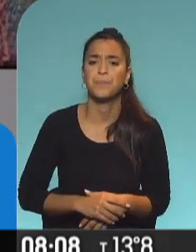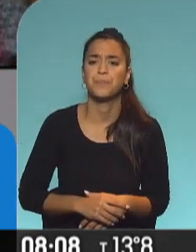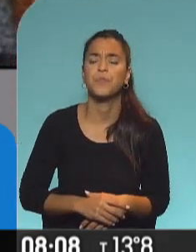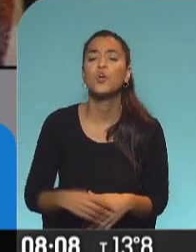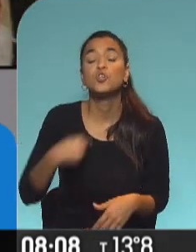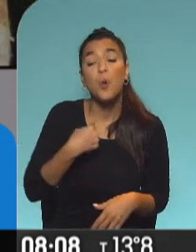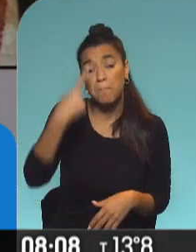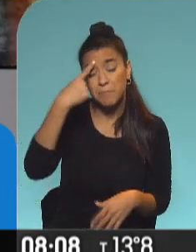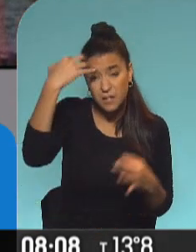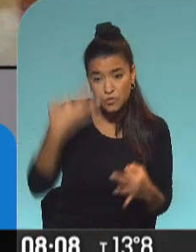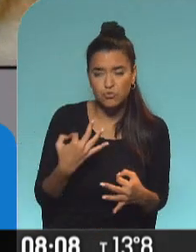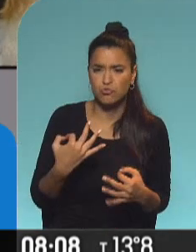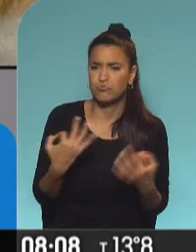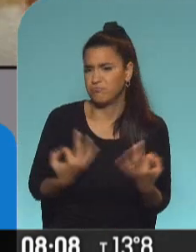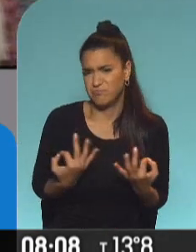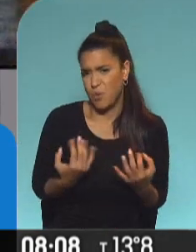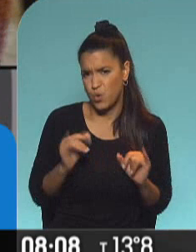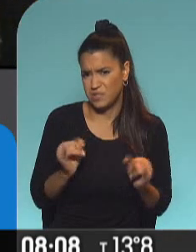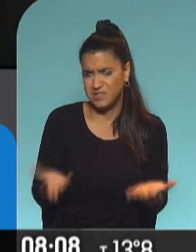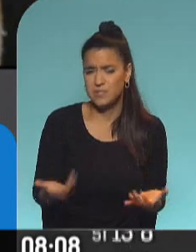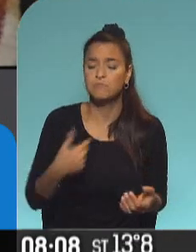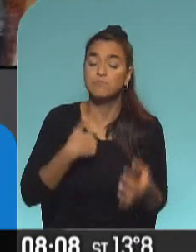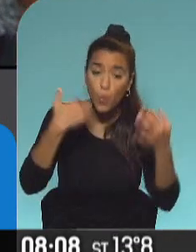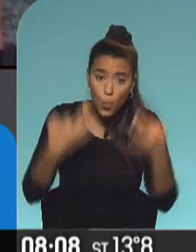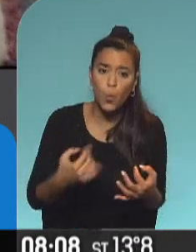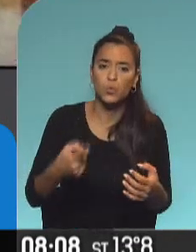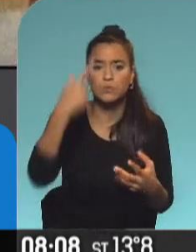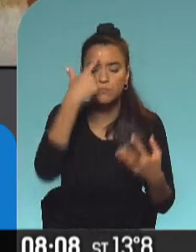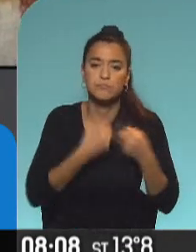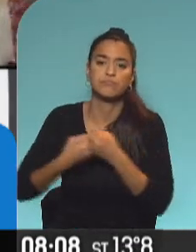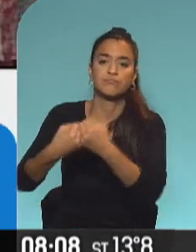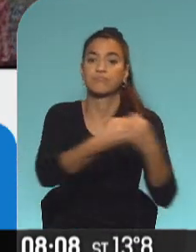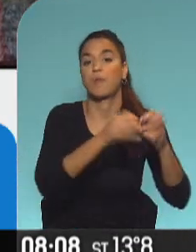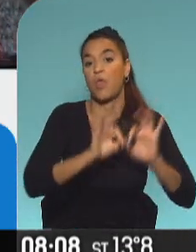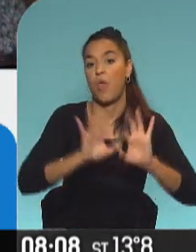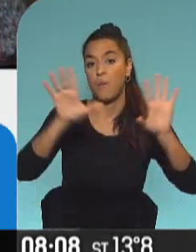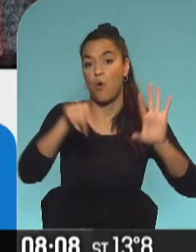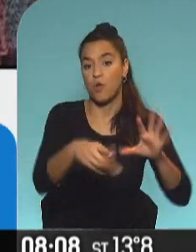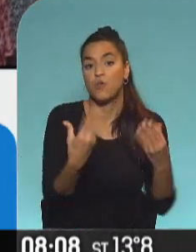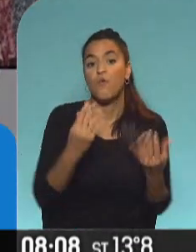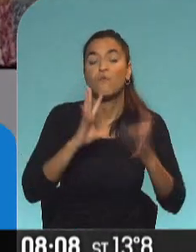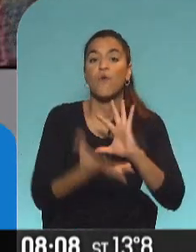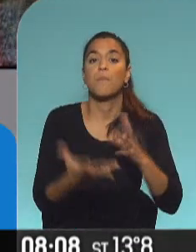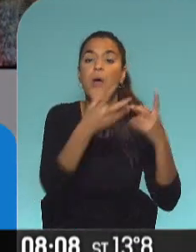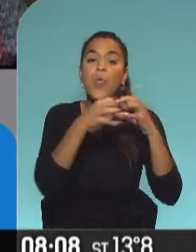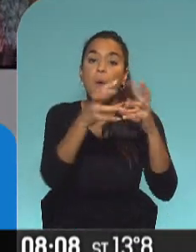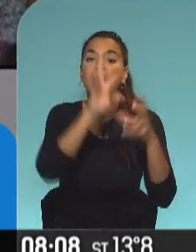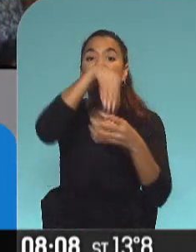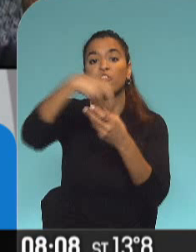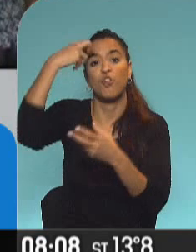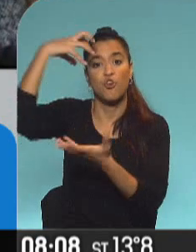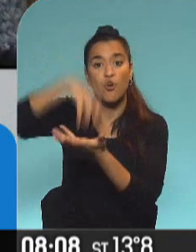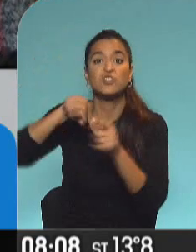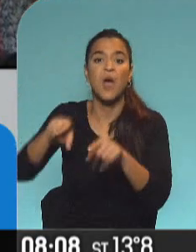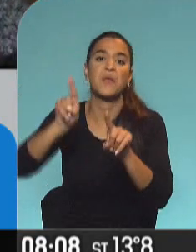No, yo creo que sí, que va a pasar. ¿Cómo no va a pasar? Además, justamente, el consenso en la democracia se construye en el marco del debate parlamentario.